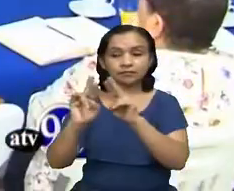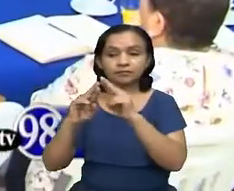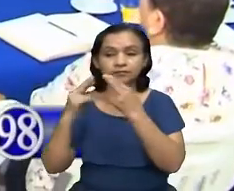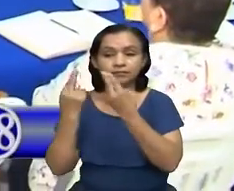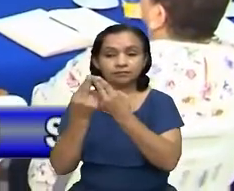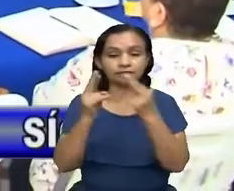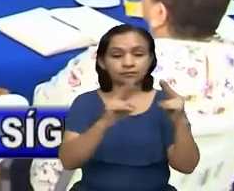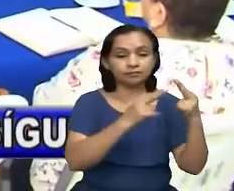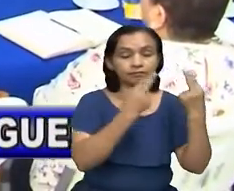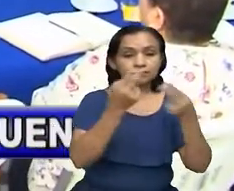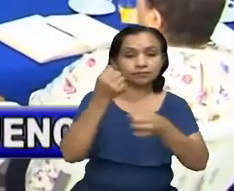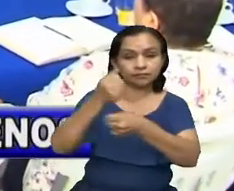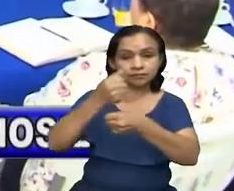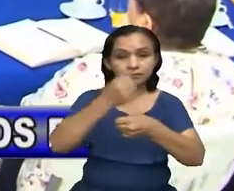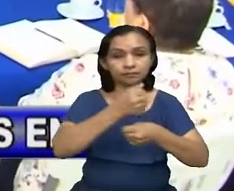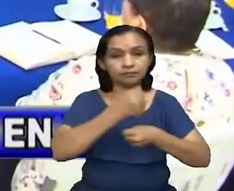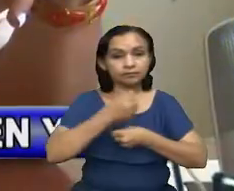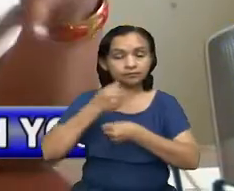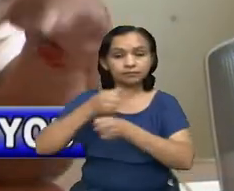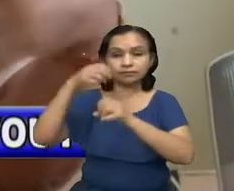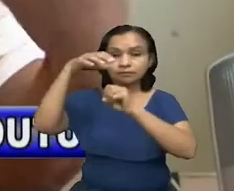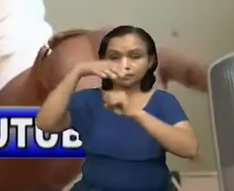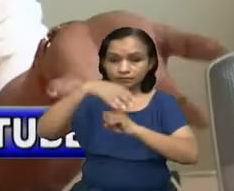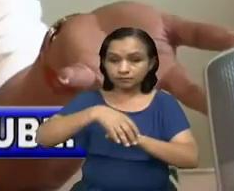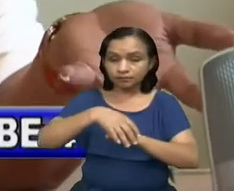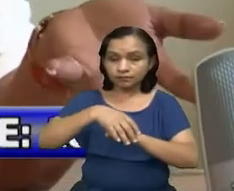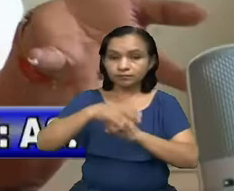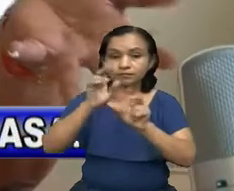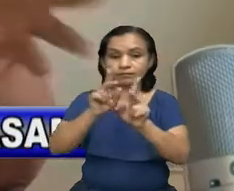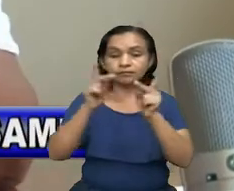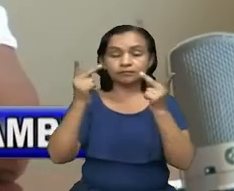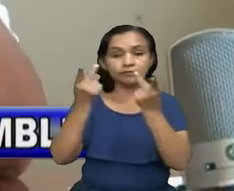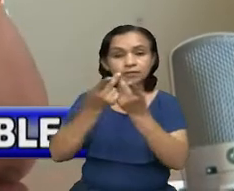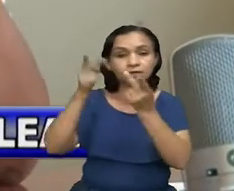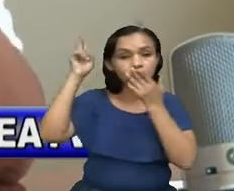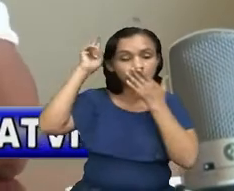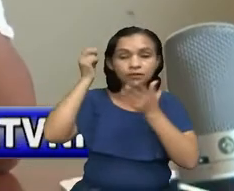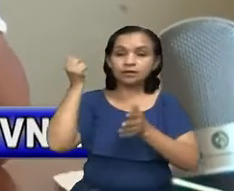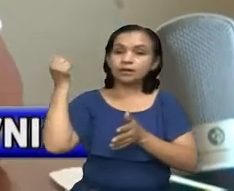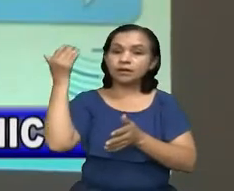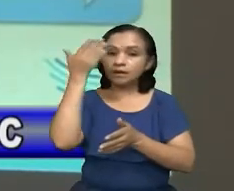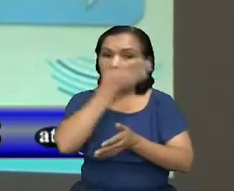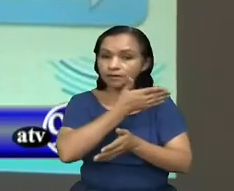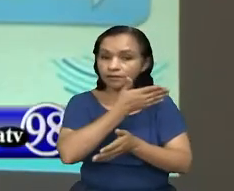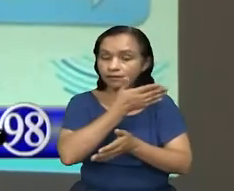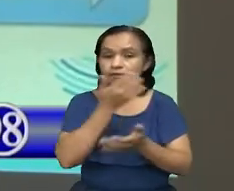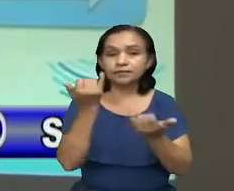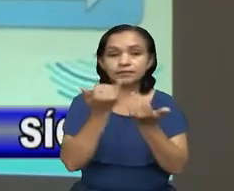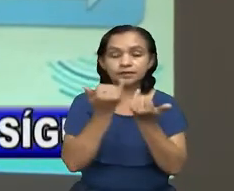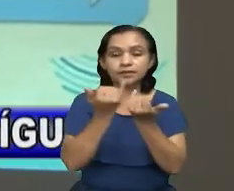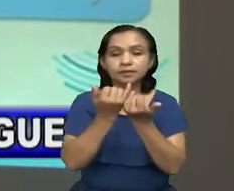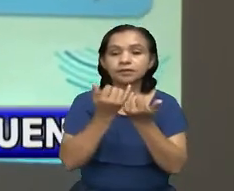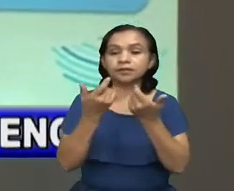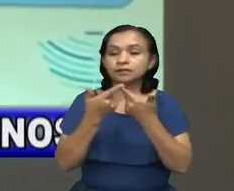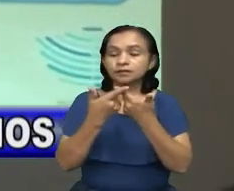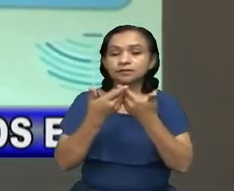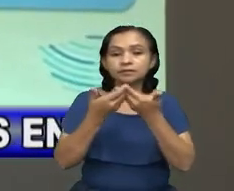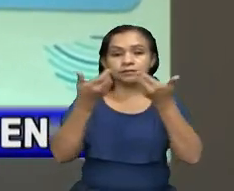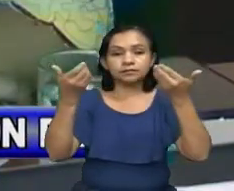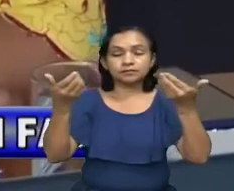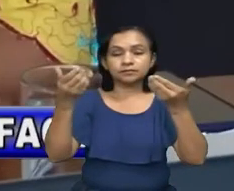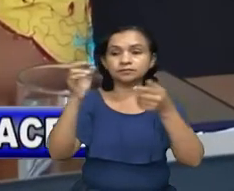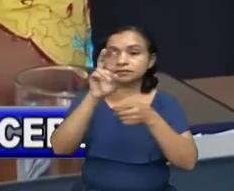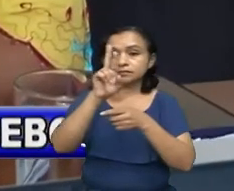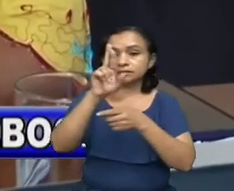asuntos laborales y gremiales y la comisión de asuntos de los pueblos originarios, afrodescendientes y regímenes autonómicos.